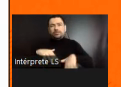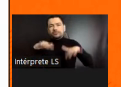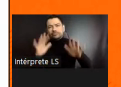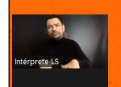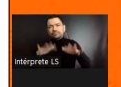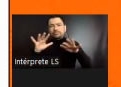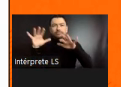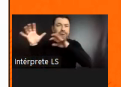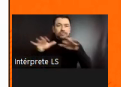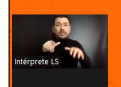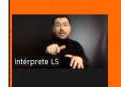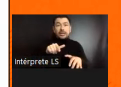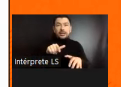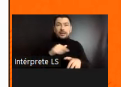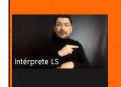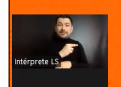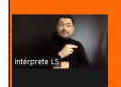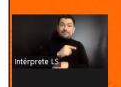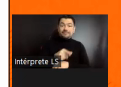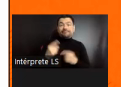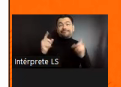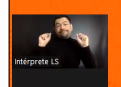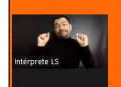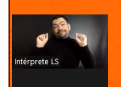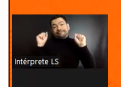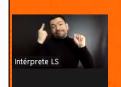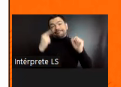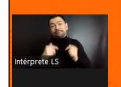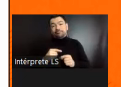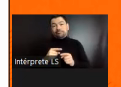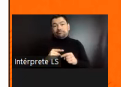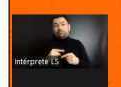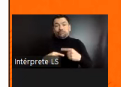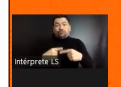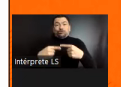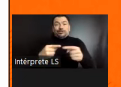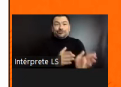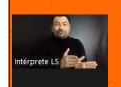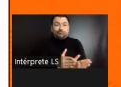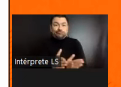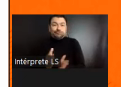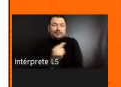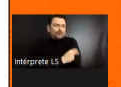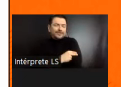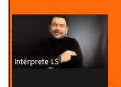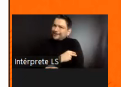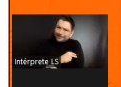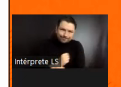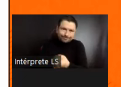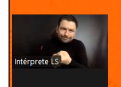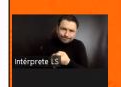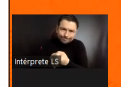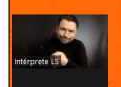resultado muertes masivas. También sabemos que la mayoría de los países en nuestra región, que es